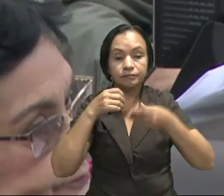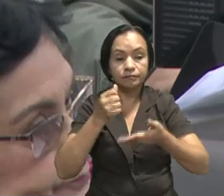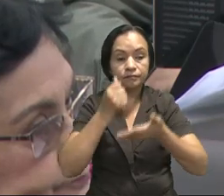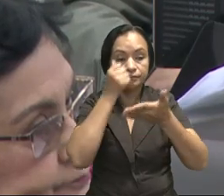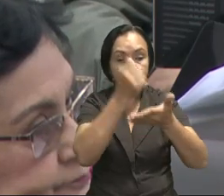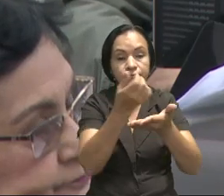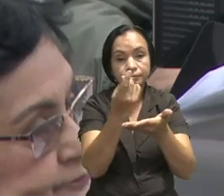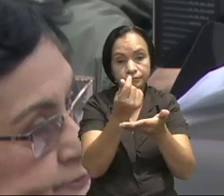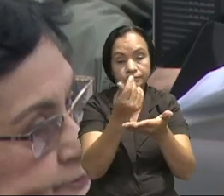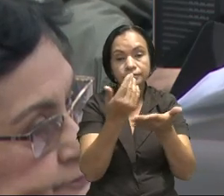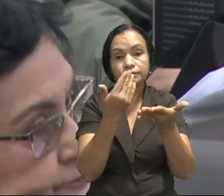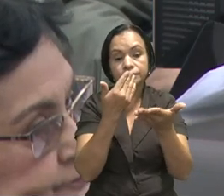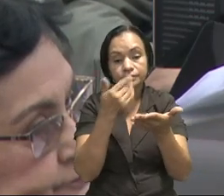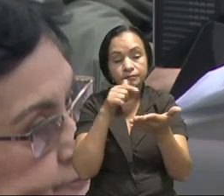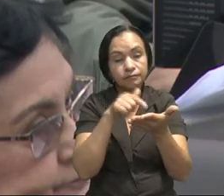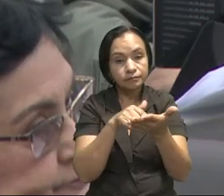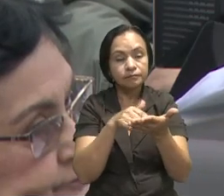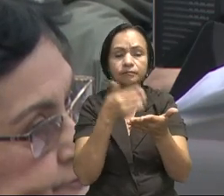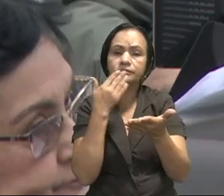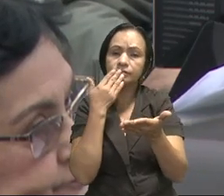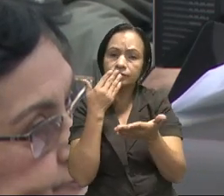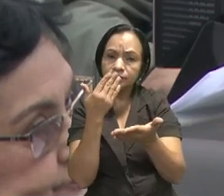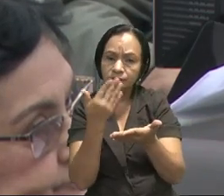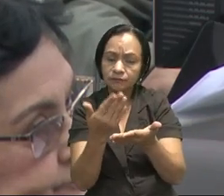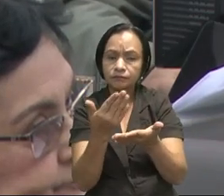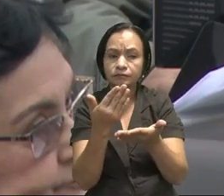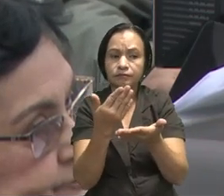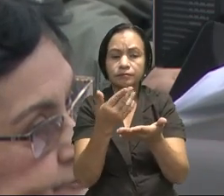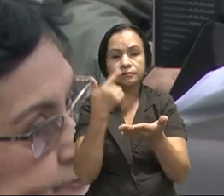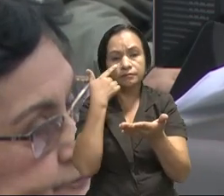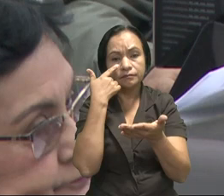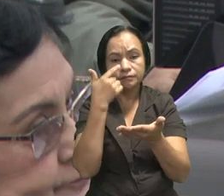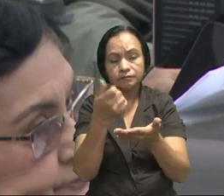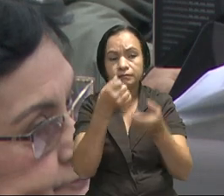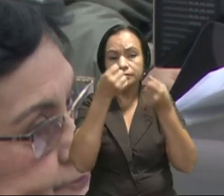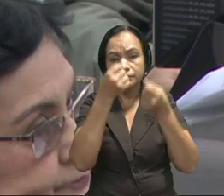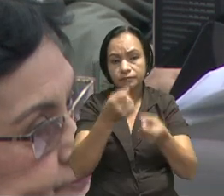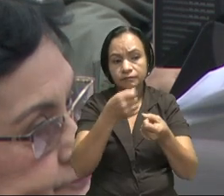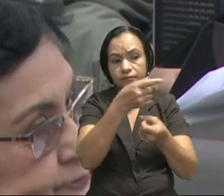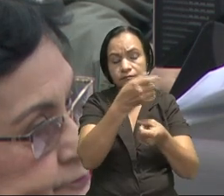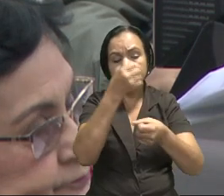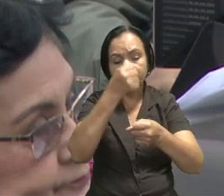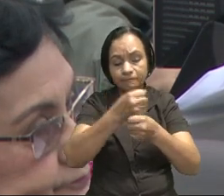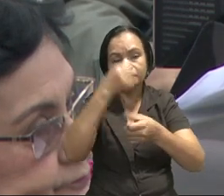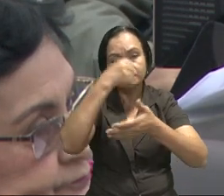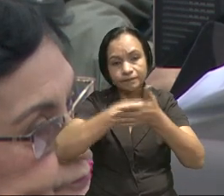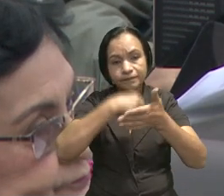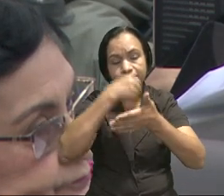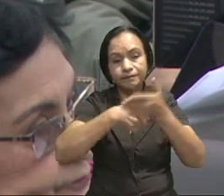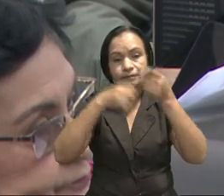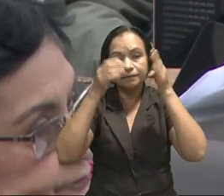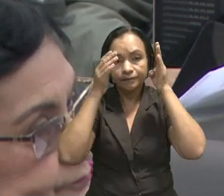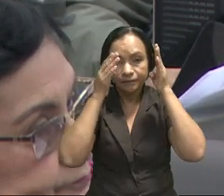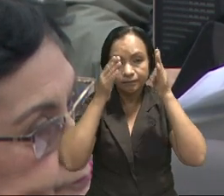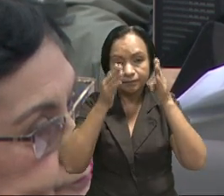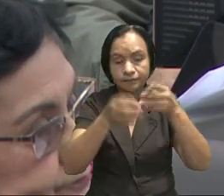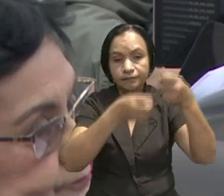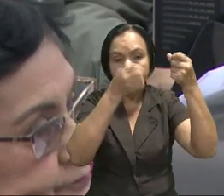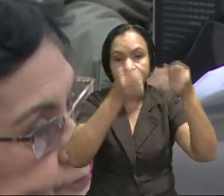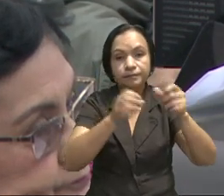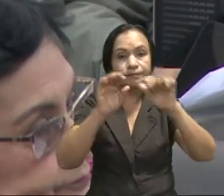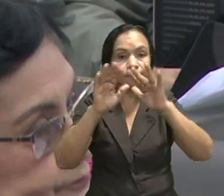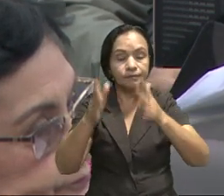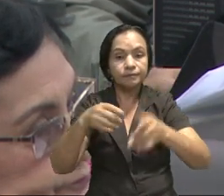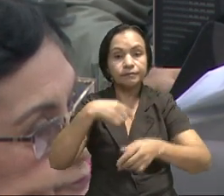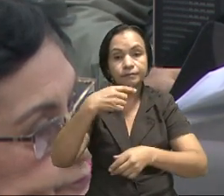de este tipo, estamos dando un justo y merecido reconocimiento al esfuerzo y dedicación de hombres y mujeres